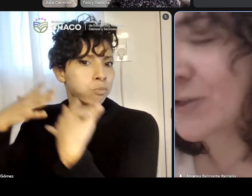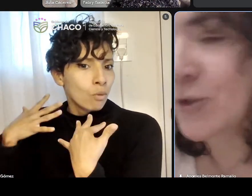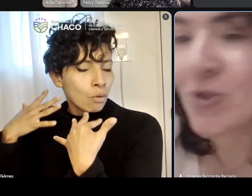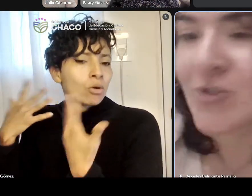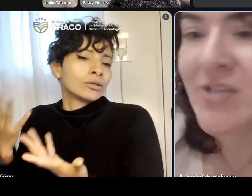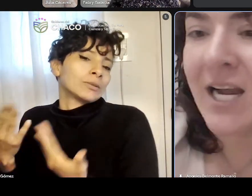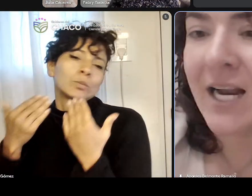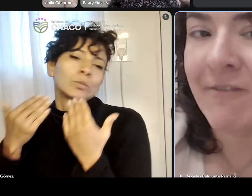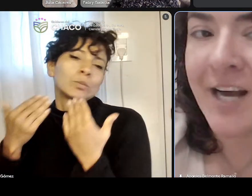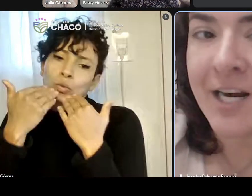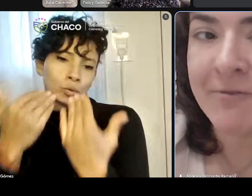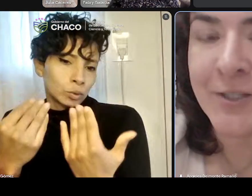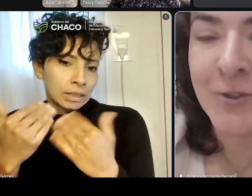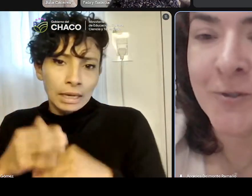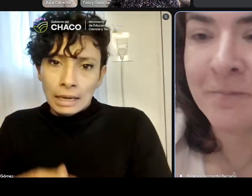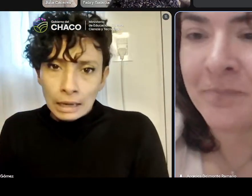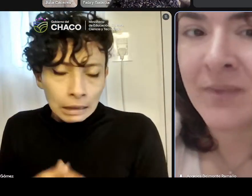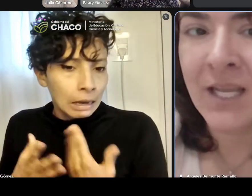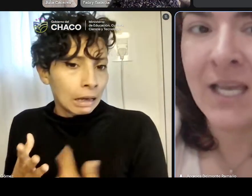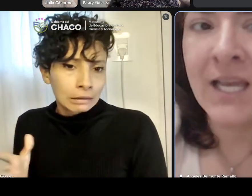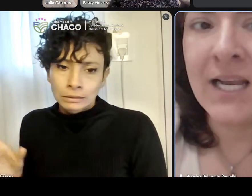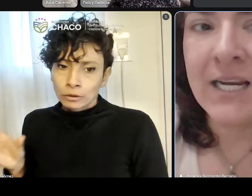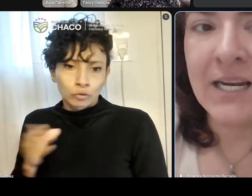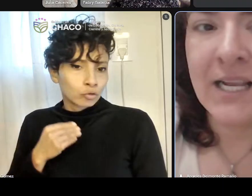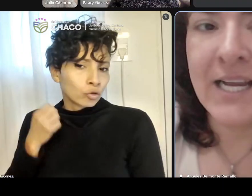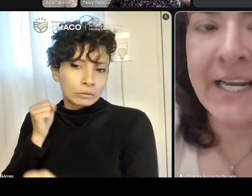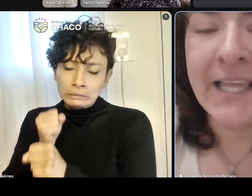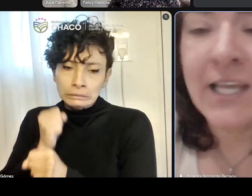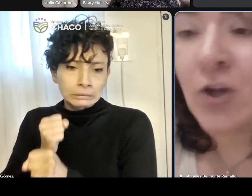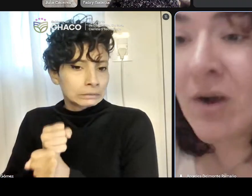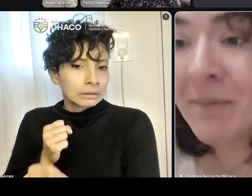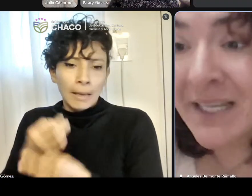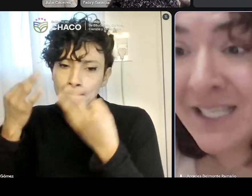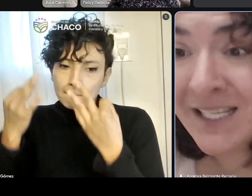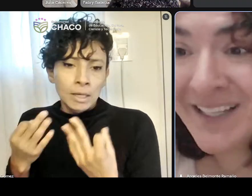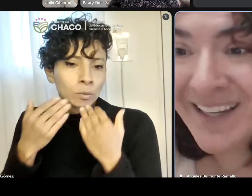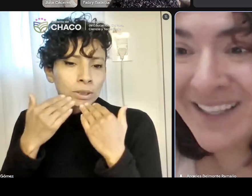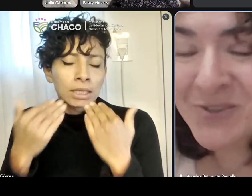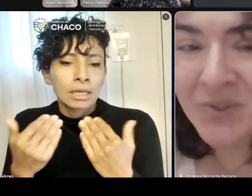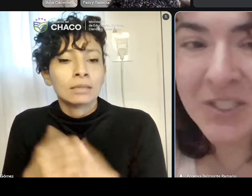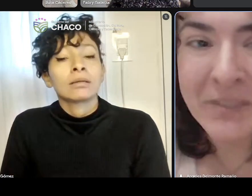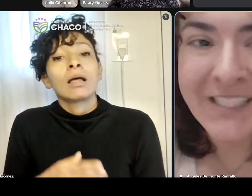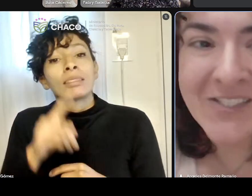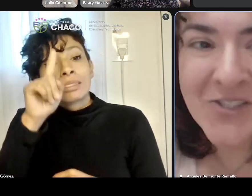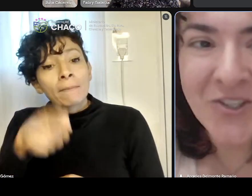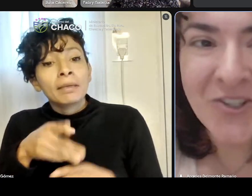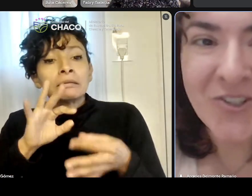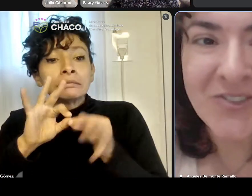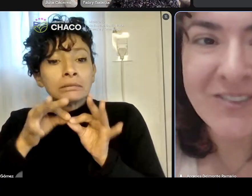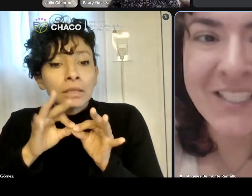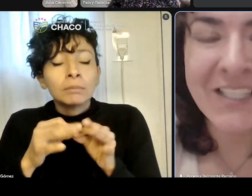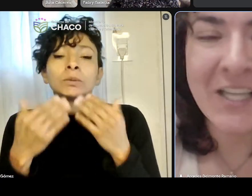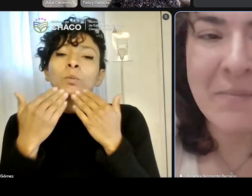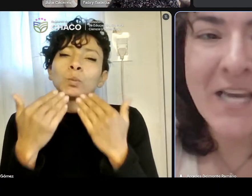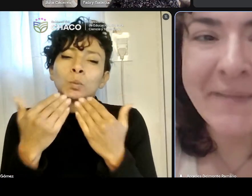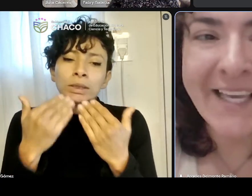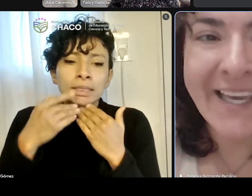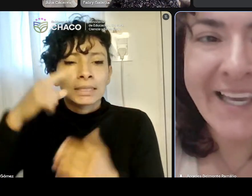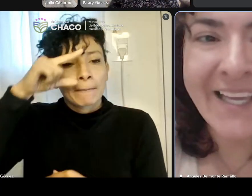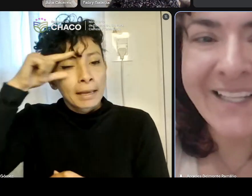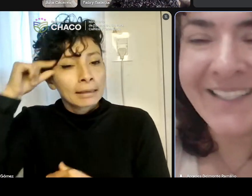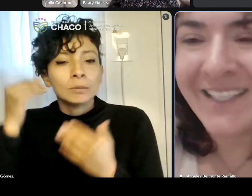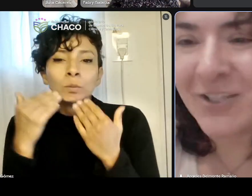para que todo salga bárbaro. Le agradezco a Marina su interpretación, también